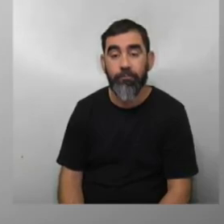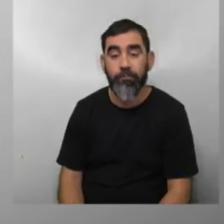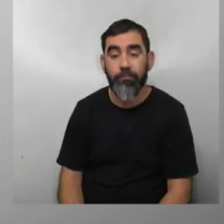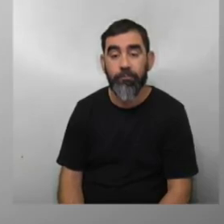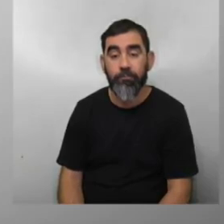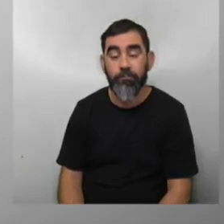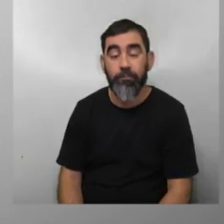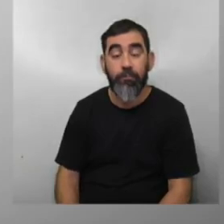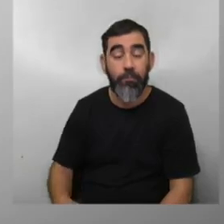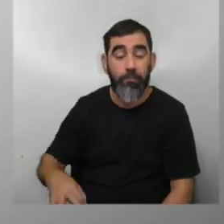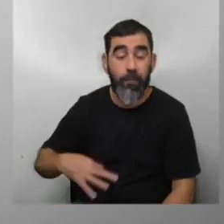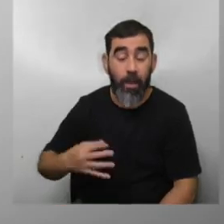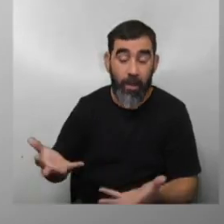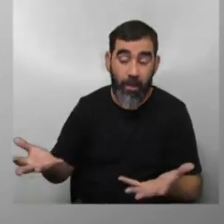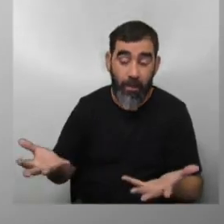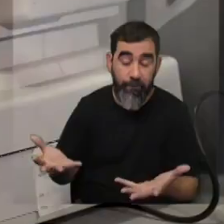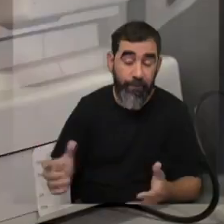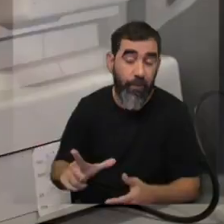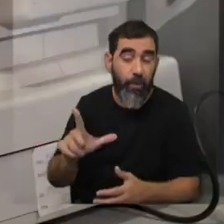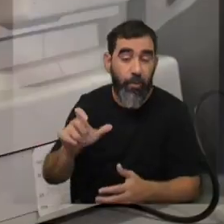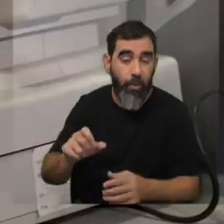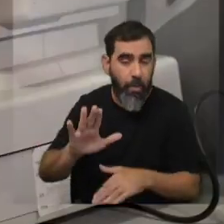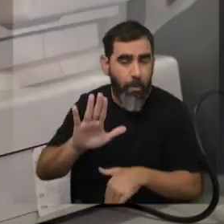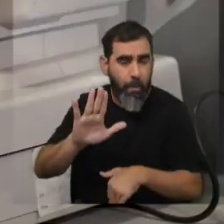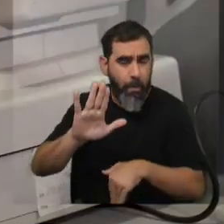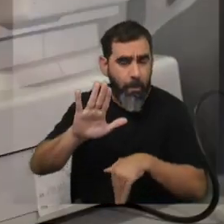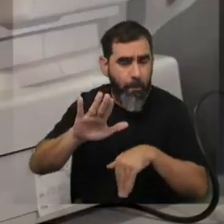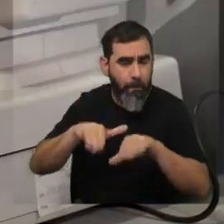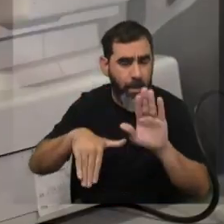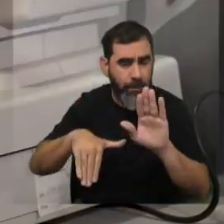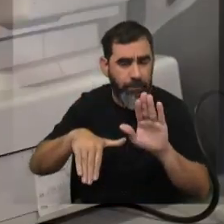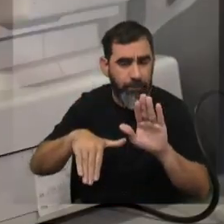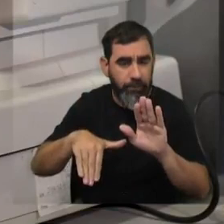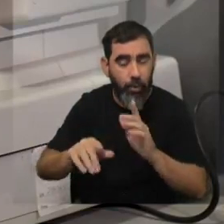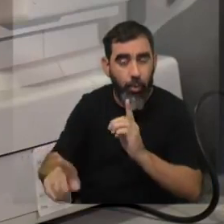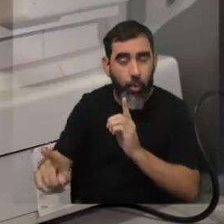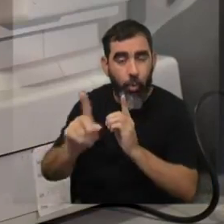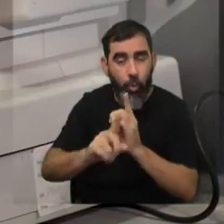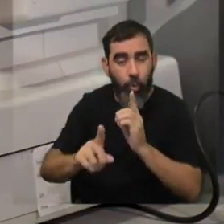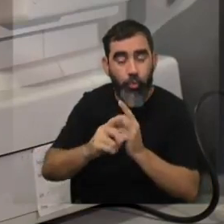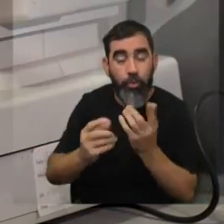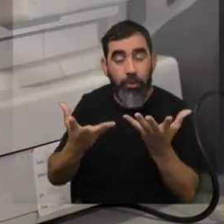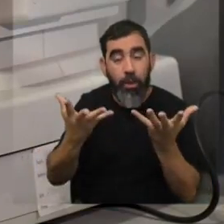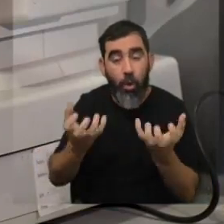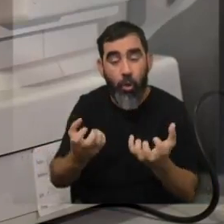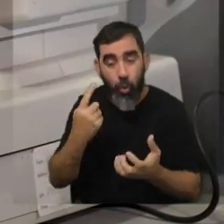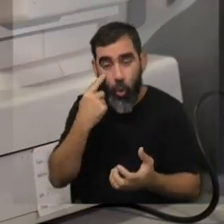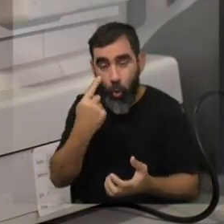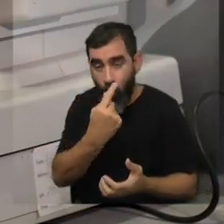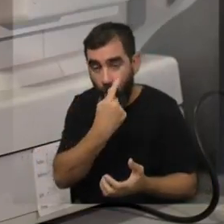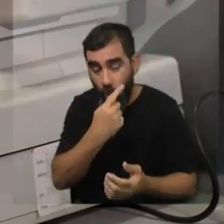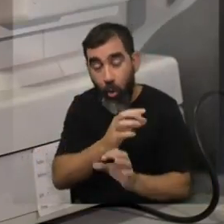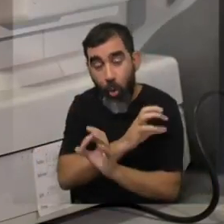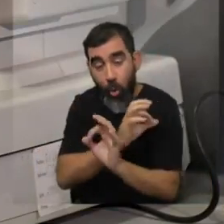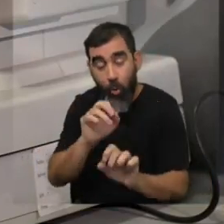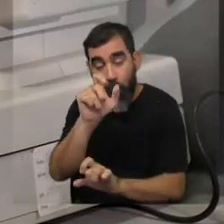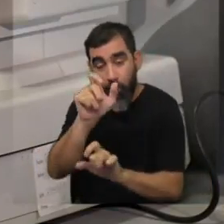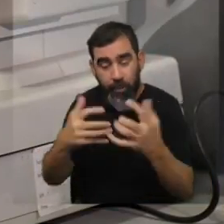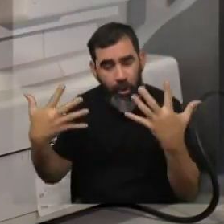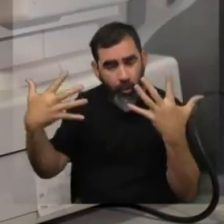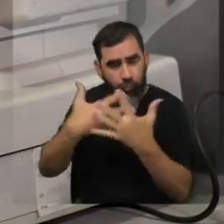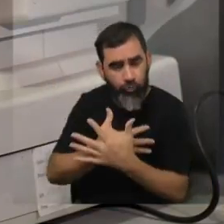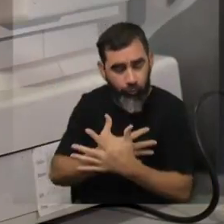La vida moderna sin duda que ha aumentado exponencialmente las consultas por ojo seco. O incluso hay gente que sufre